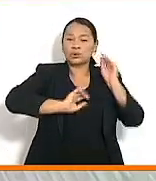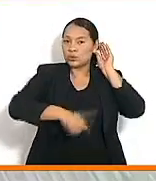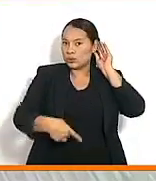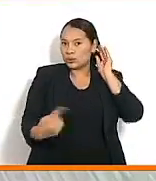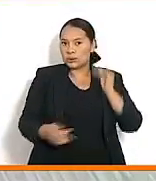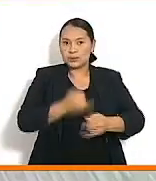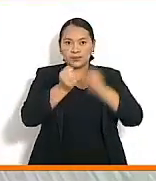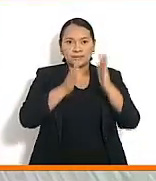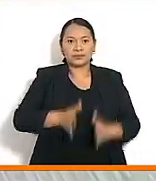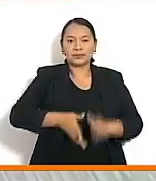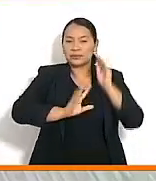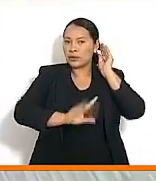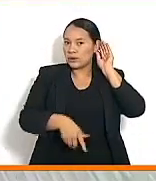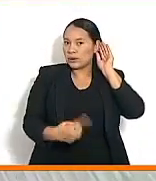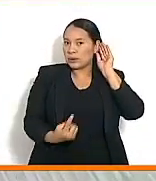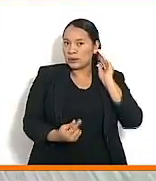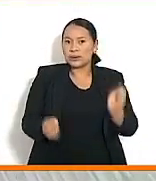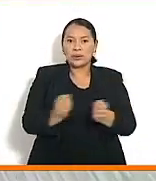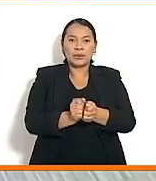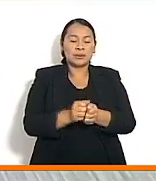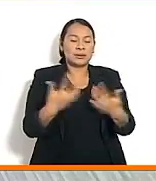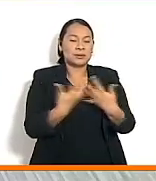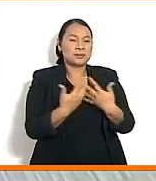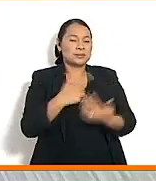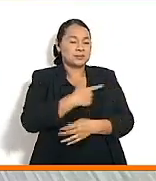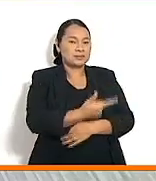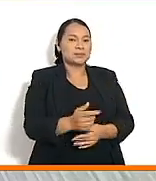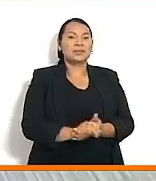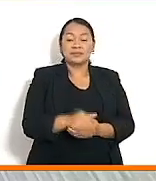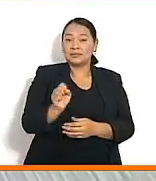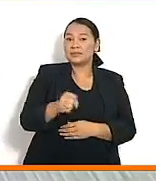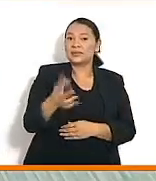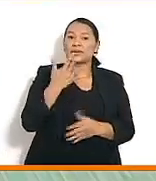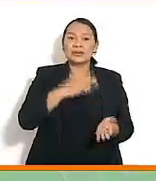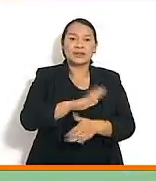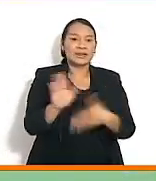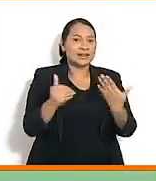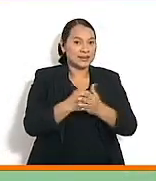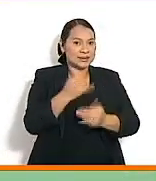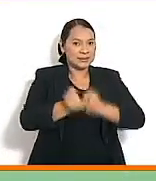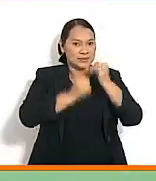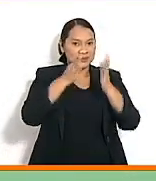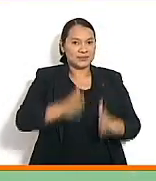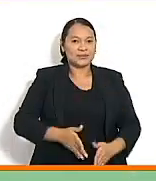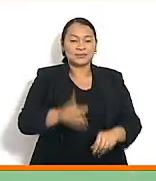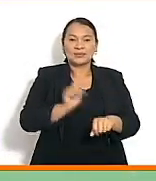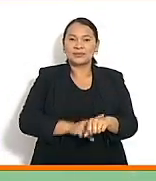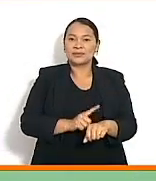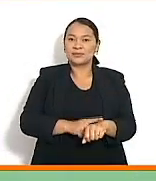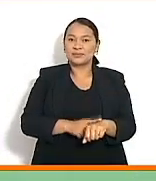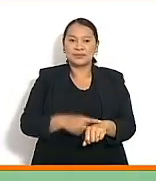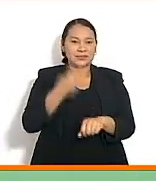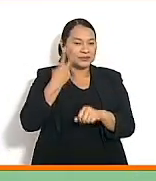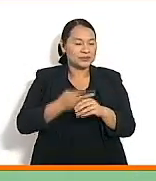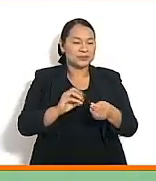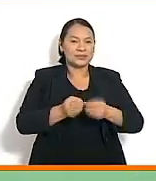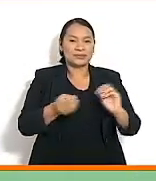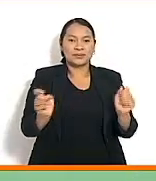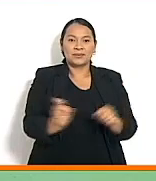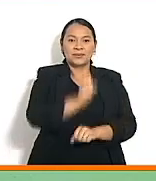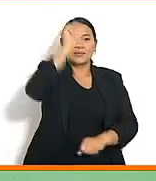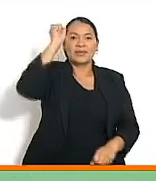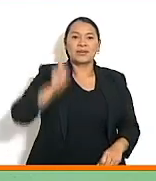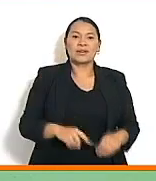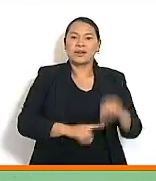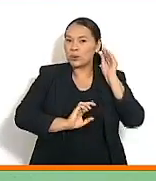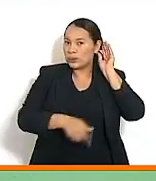más 1, te dejo junto a Kenia. Así es, Charlyn. Querido jugador, te deseo mucha suerte porque daremos a conocer ese afortunado número